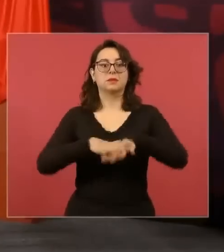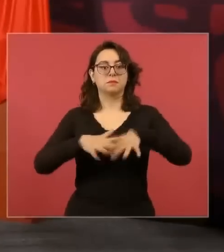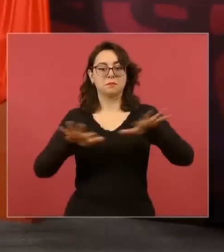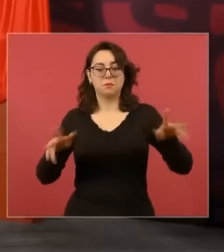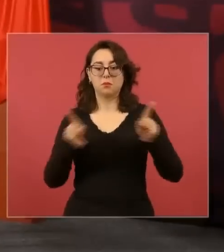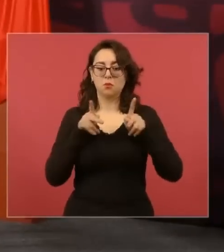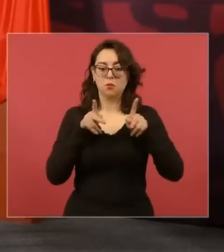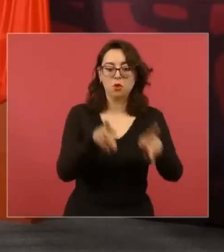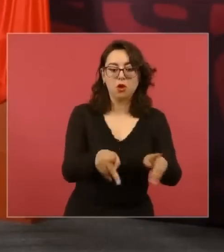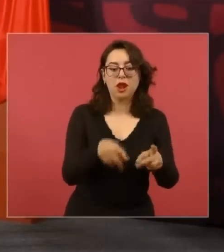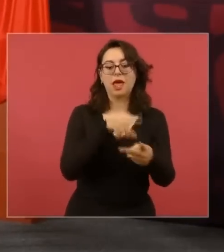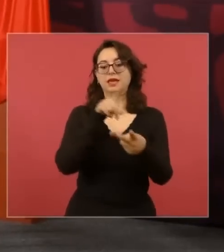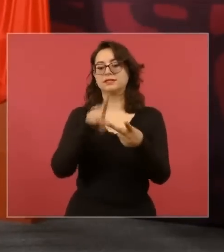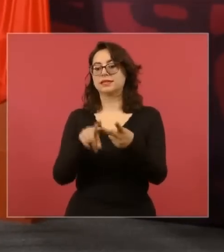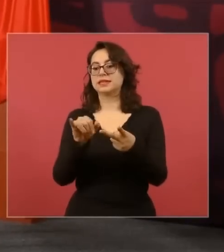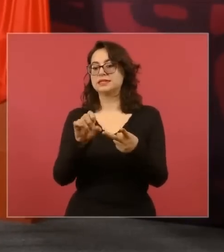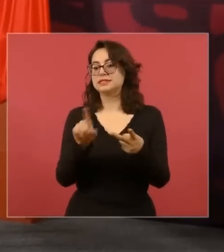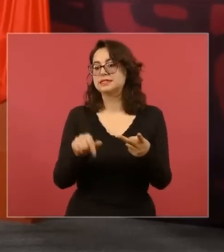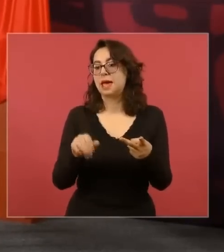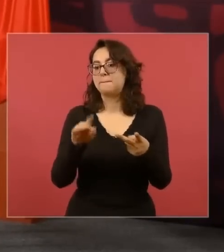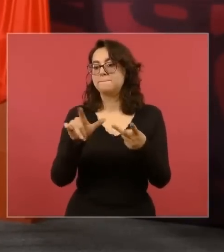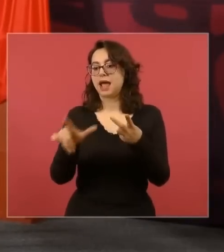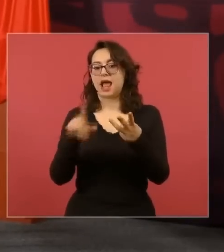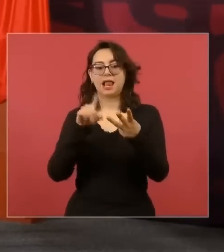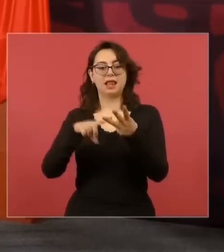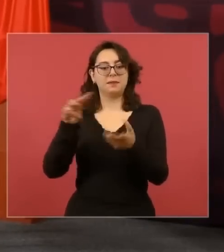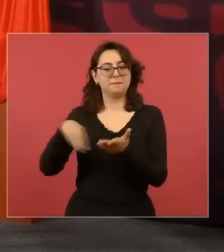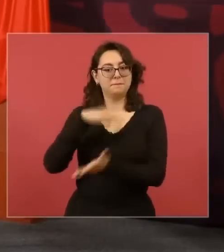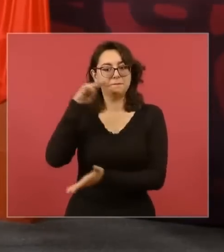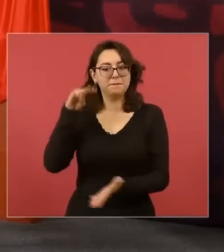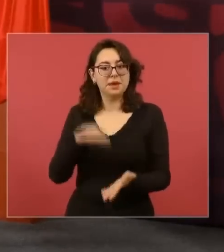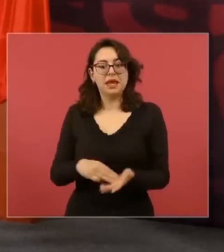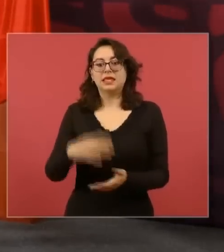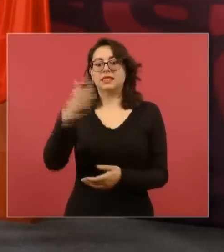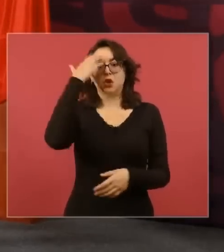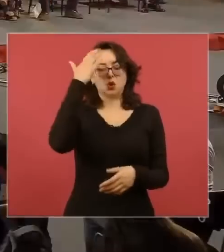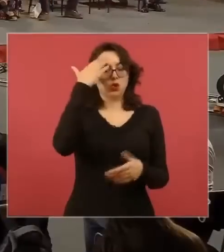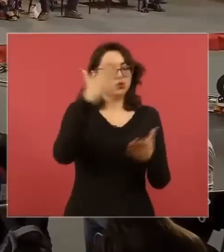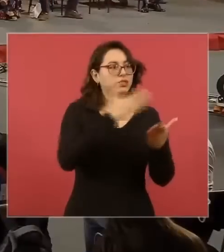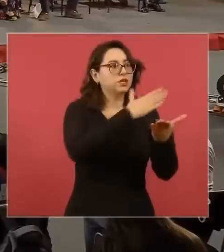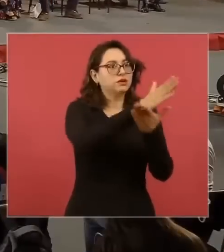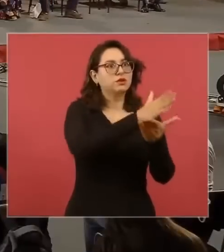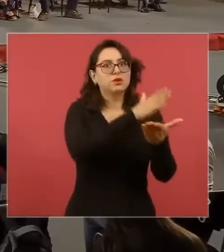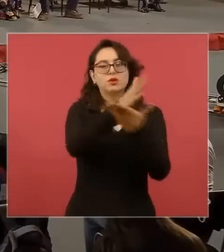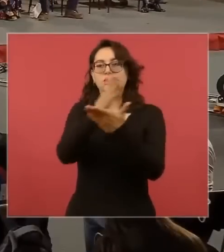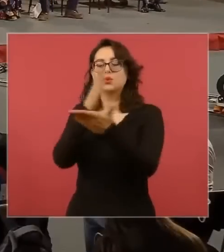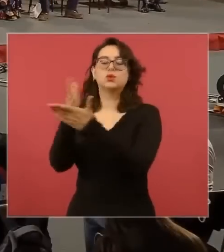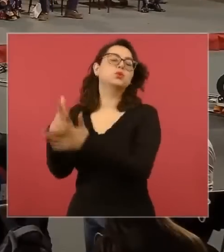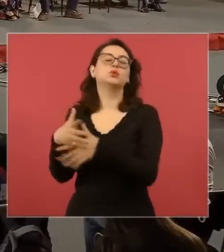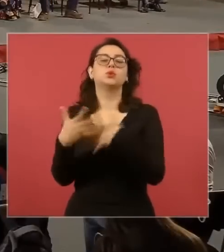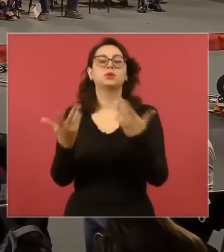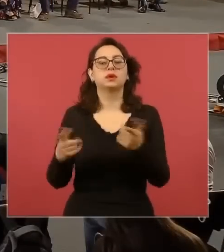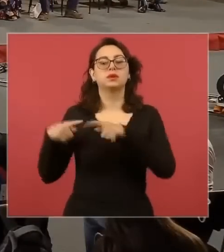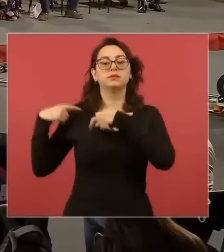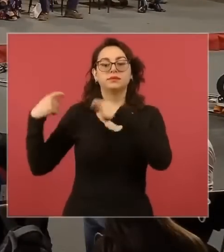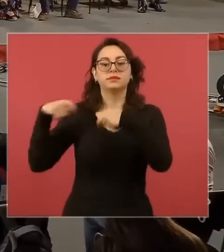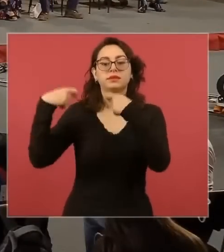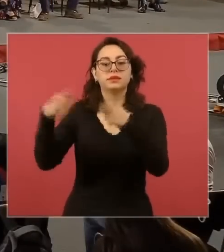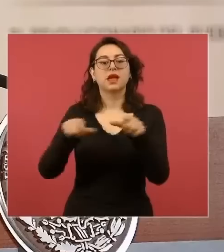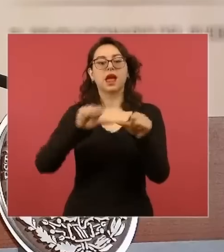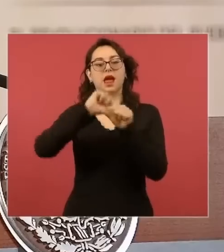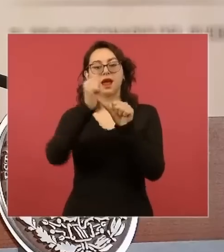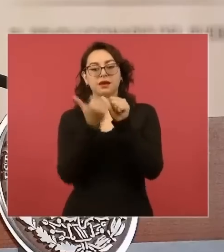Izamal o Mérida. También tendrán oportunidad de conocer y admirar las tradiciones y artesanías, incluso